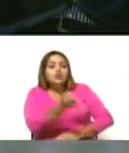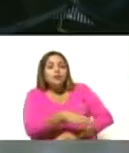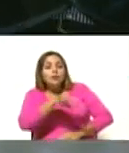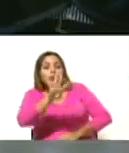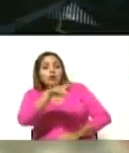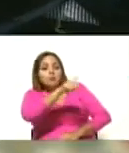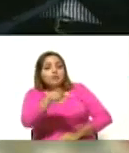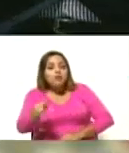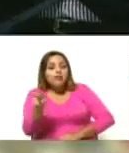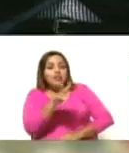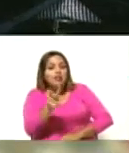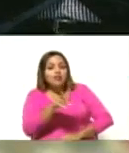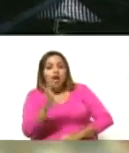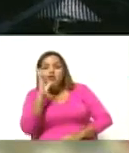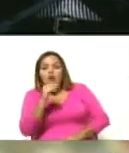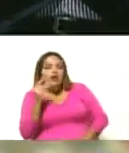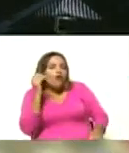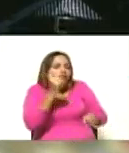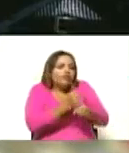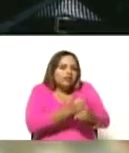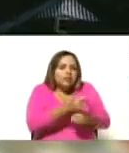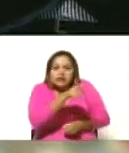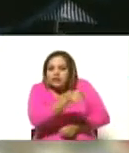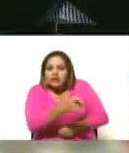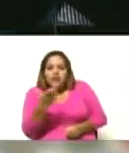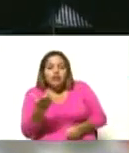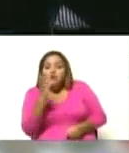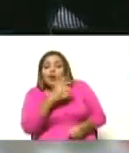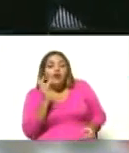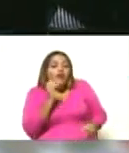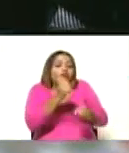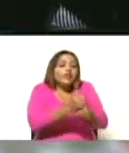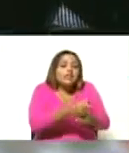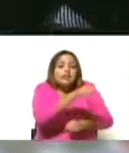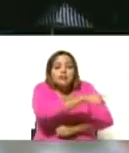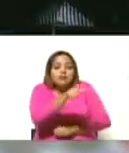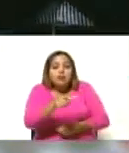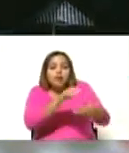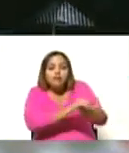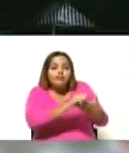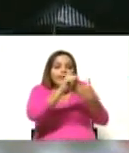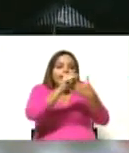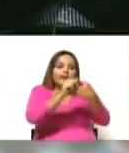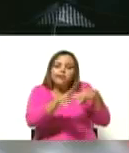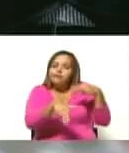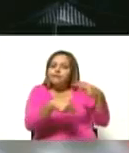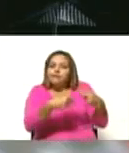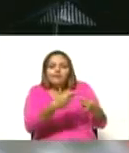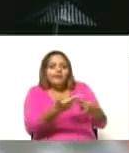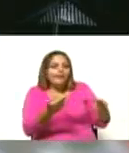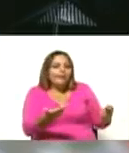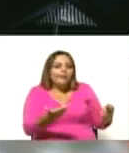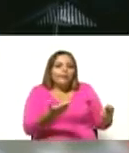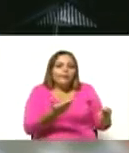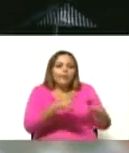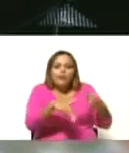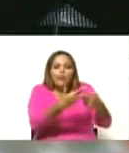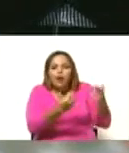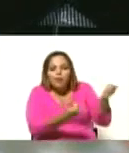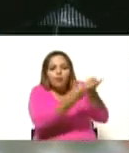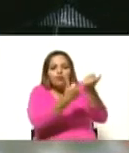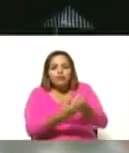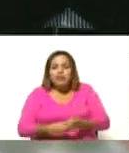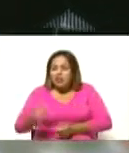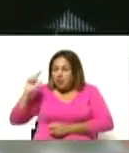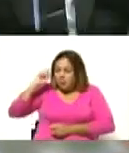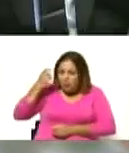que no confía, y la confianza es fundamental, si no confía en un liderazgo, mucho menos lo vas a respaldar. Cuando ocurrió toda esta locura de